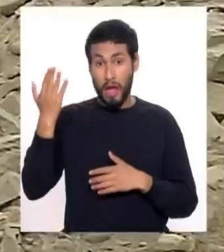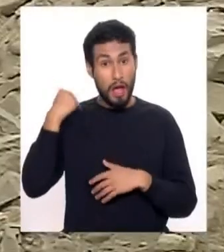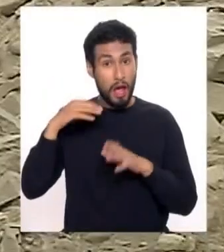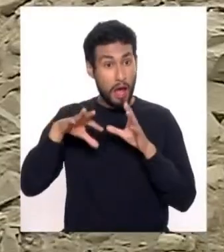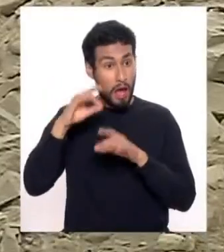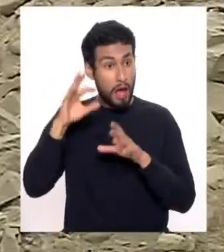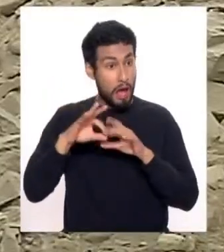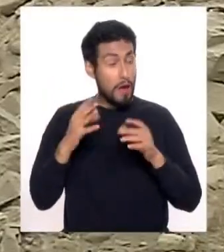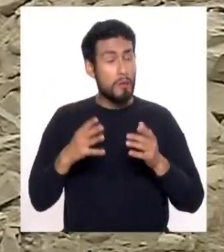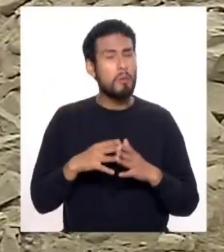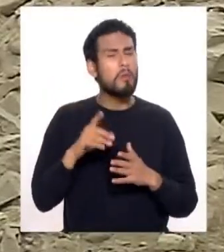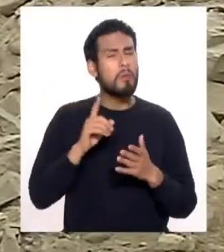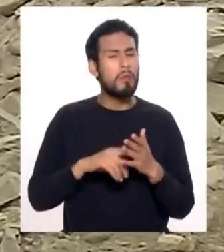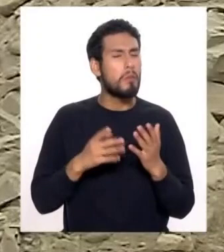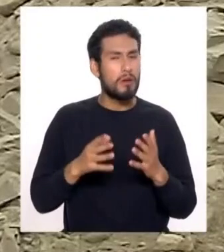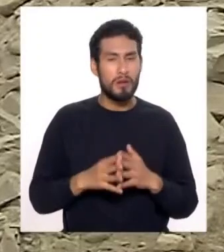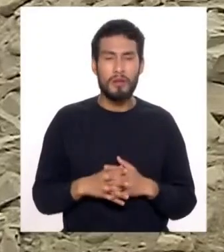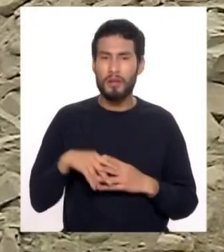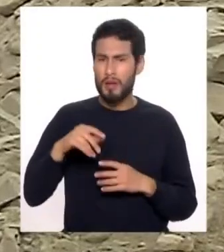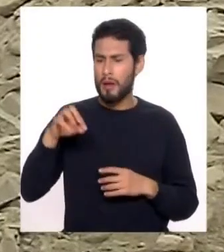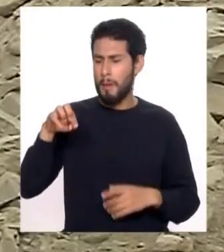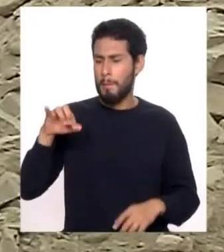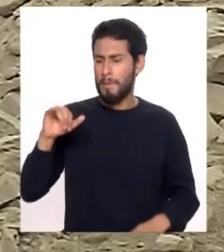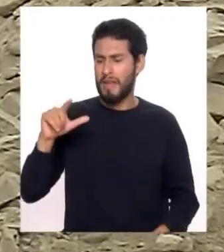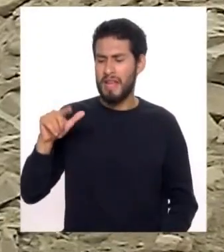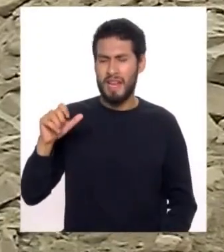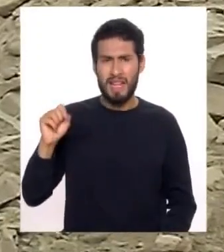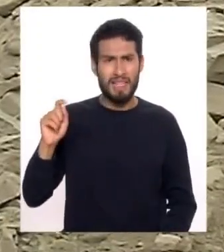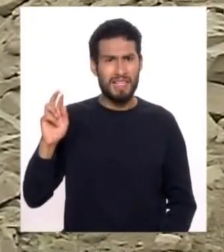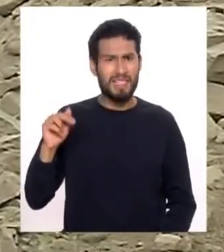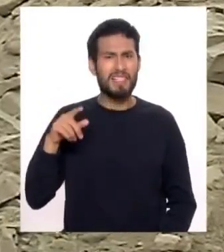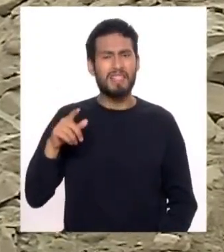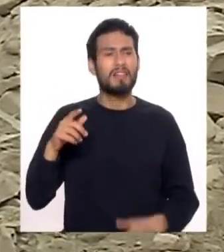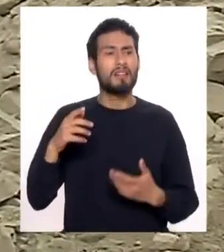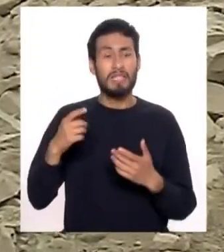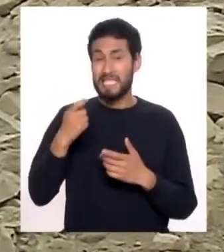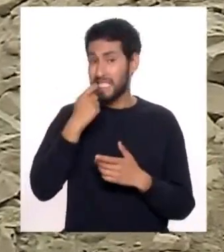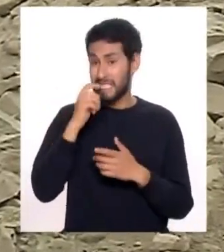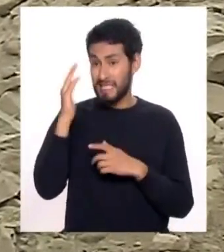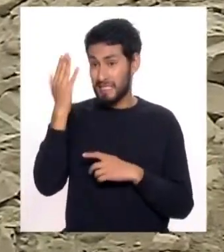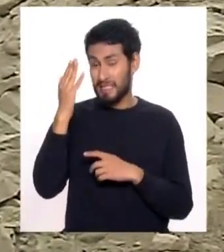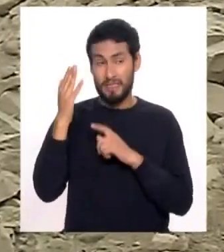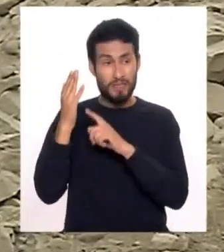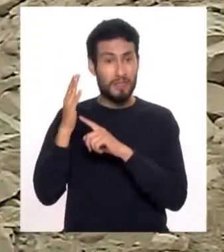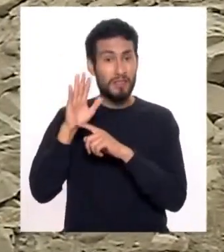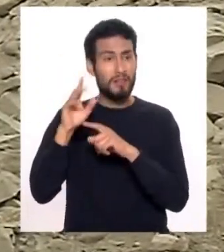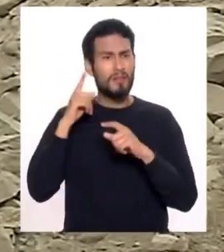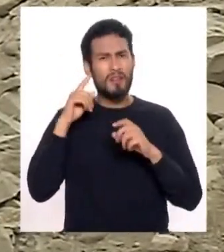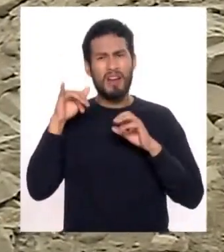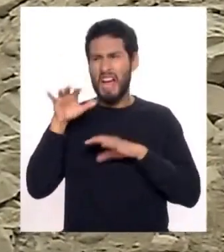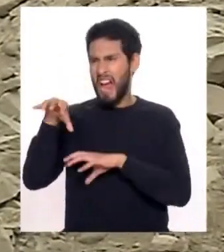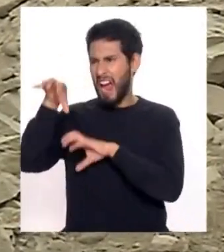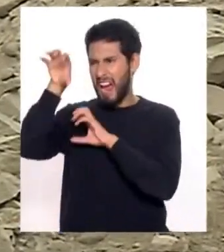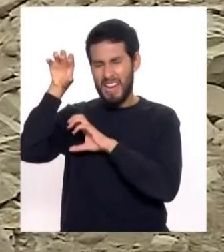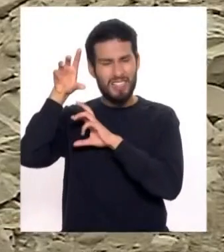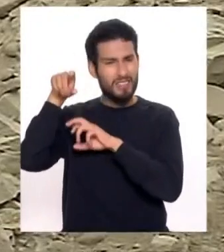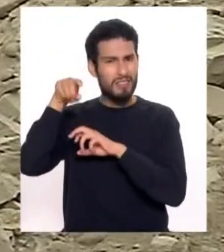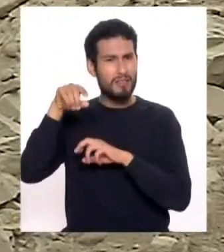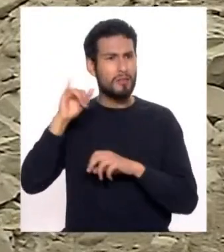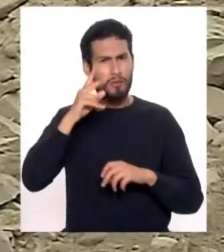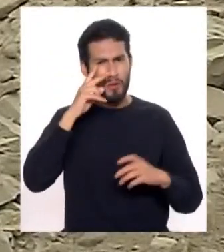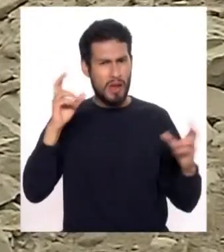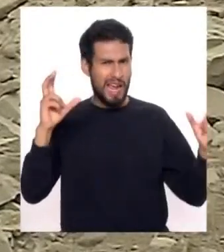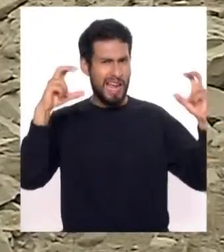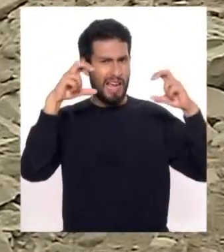que pertenecen, por ejemplo, a la pilastra, que es un espejo de jaguares que tenemos aquí en la parte superior, que son como si dos jaguares estuvieran mirando,